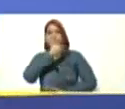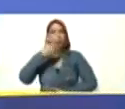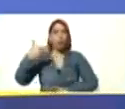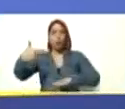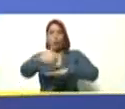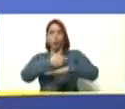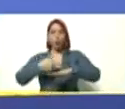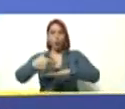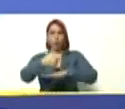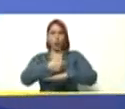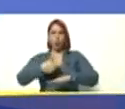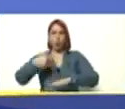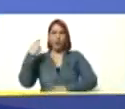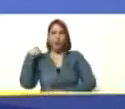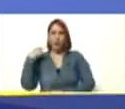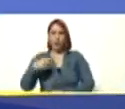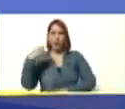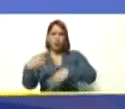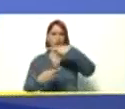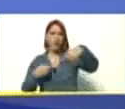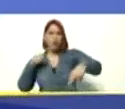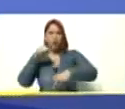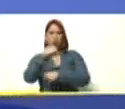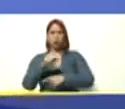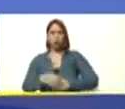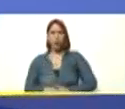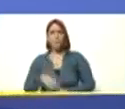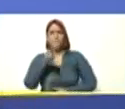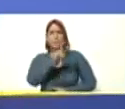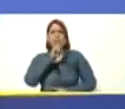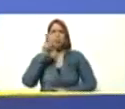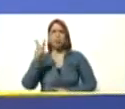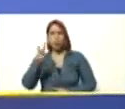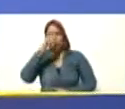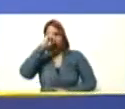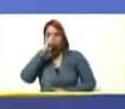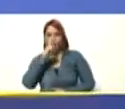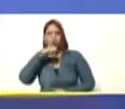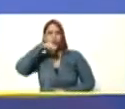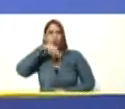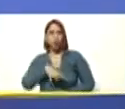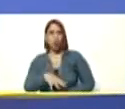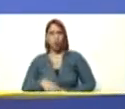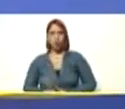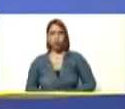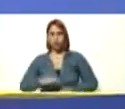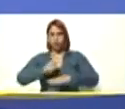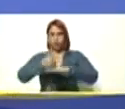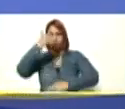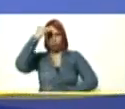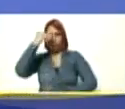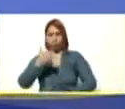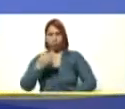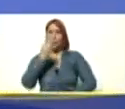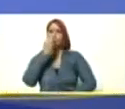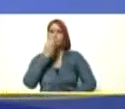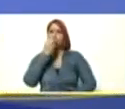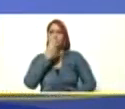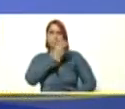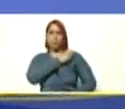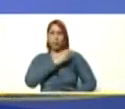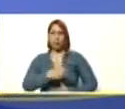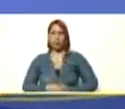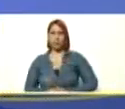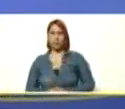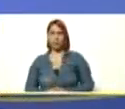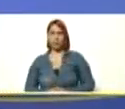gobernador que ha tenido la revolución en sus 22 años de historia, el general Jorge Luis García